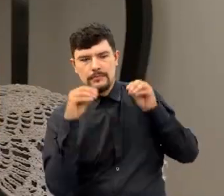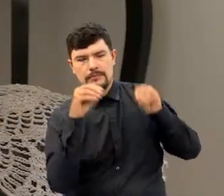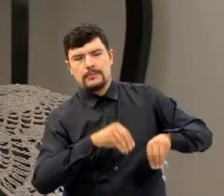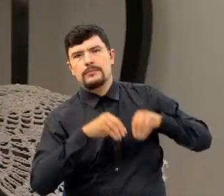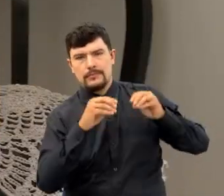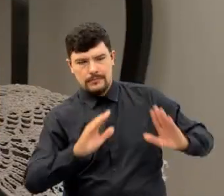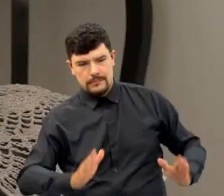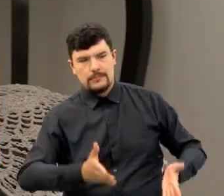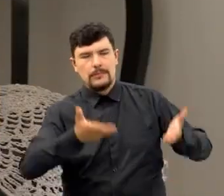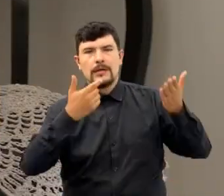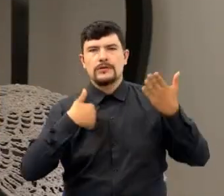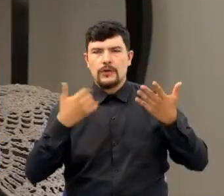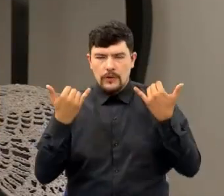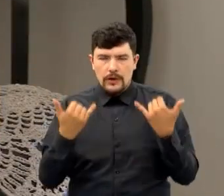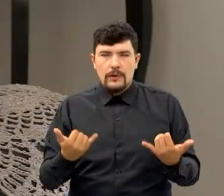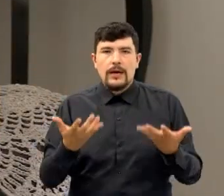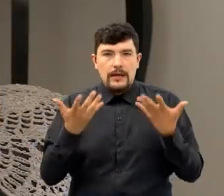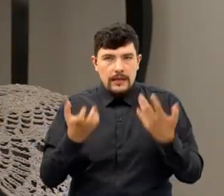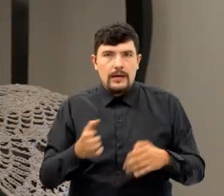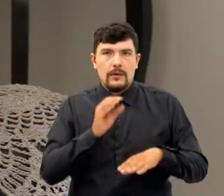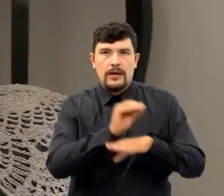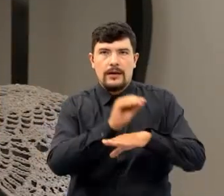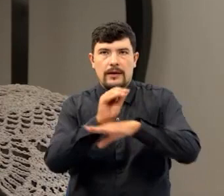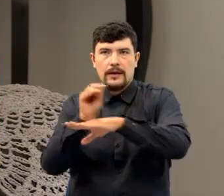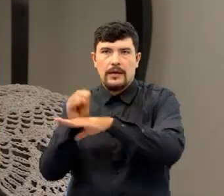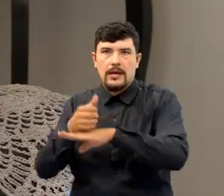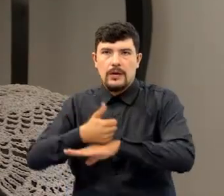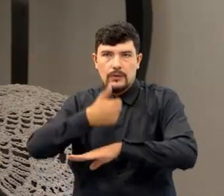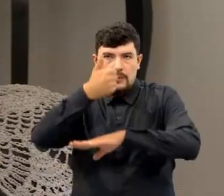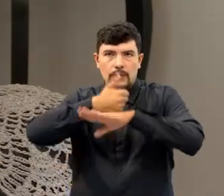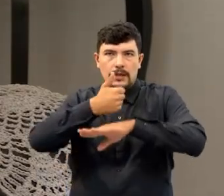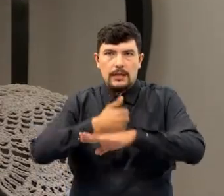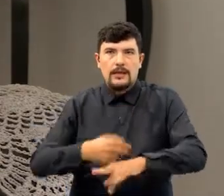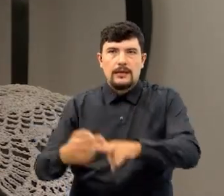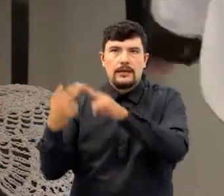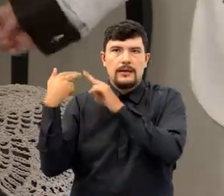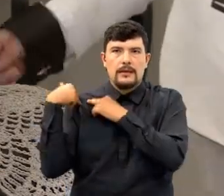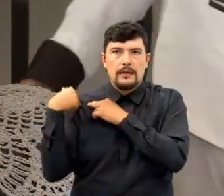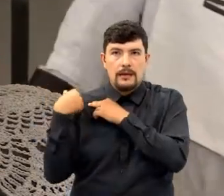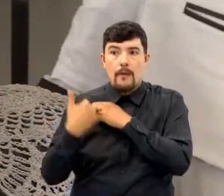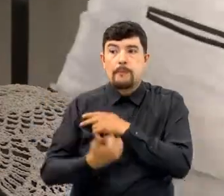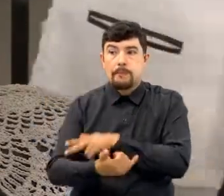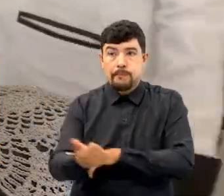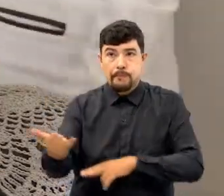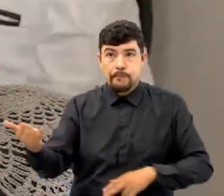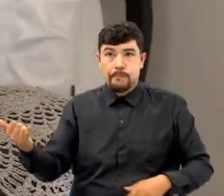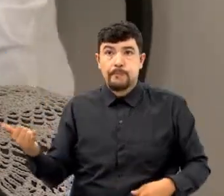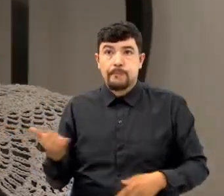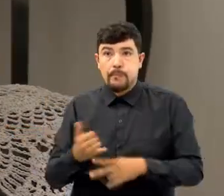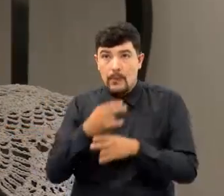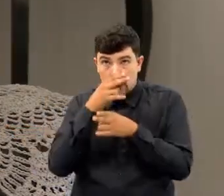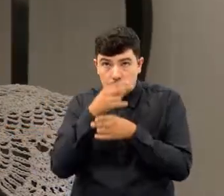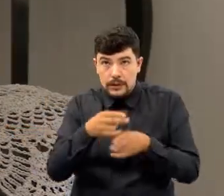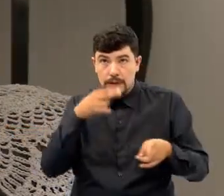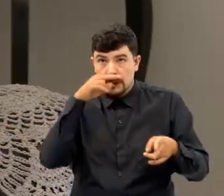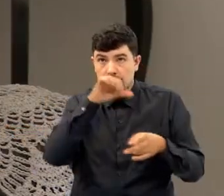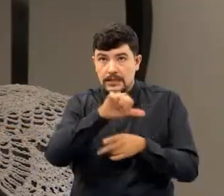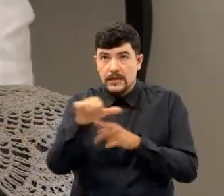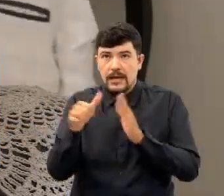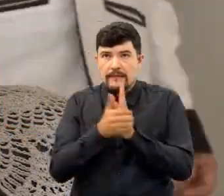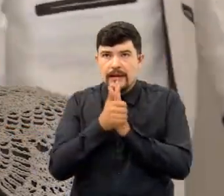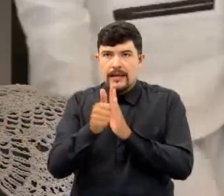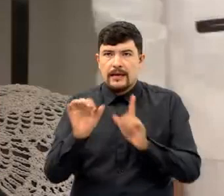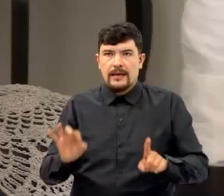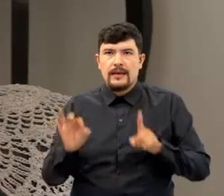a la comunidad que yo quiero hacer y a las autoridades competentes, que sí existen los niños con talento